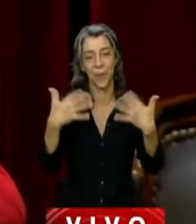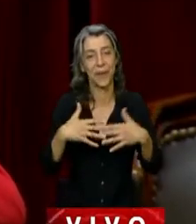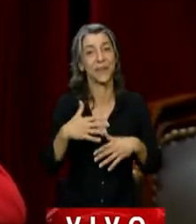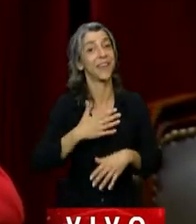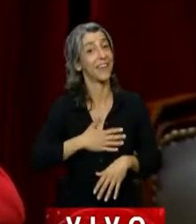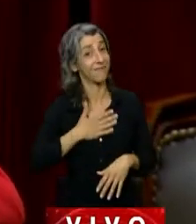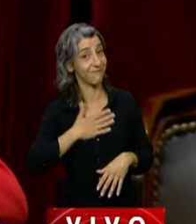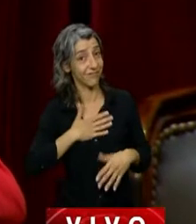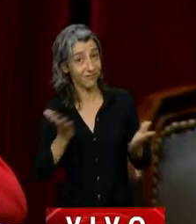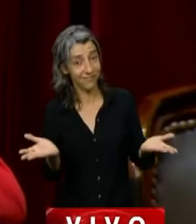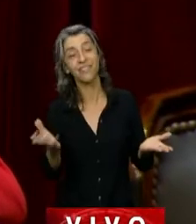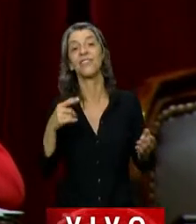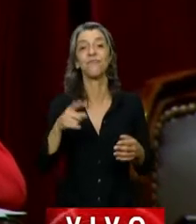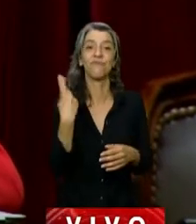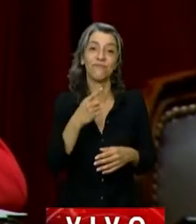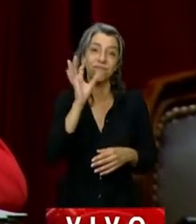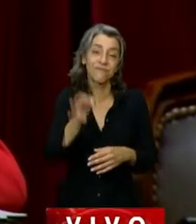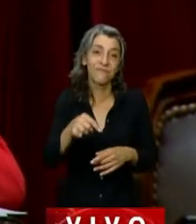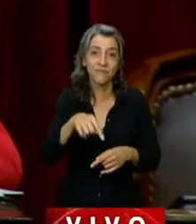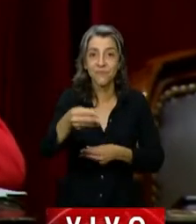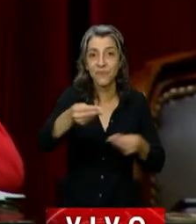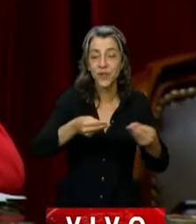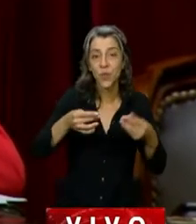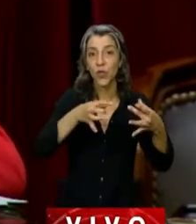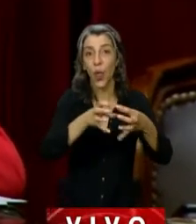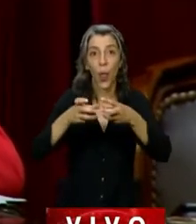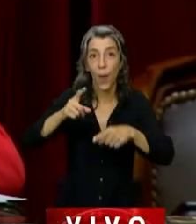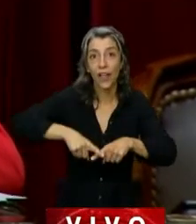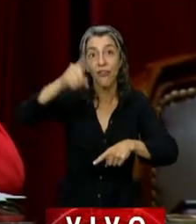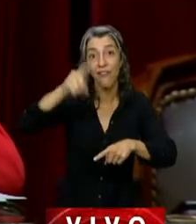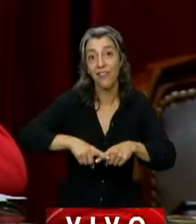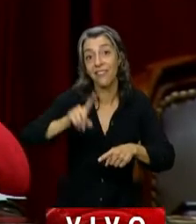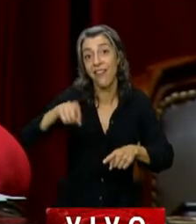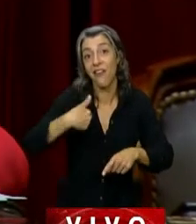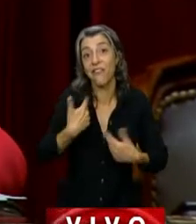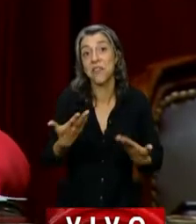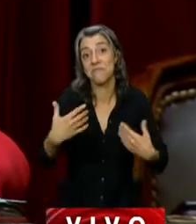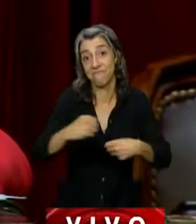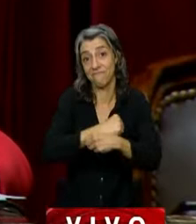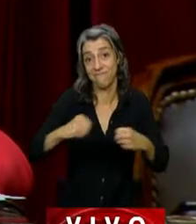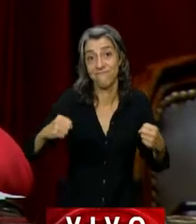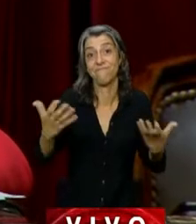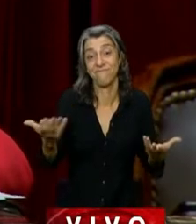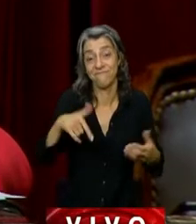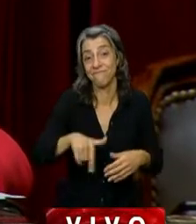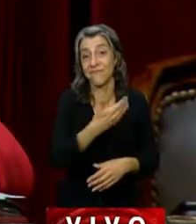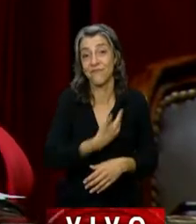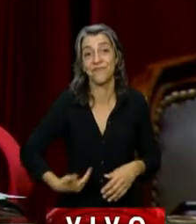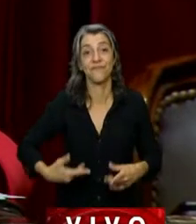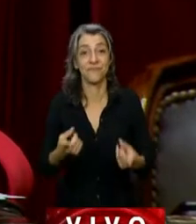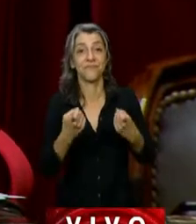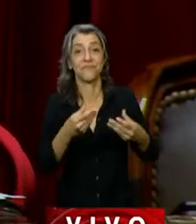presupuesto, hay muchas posibilidades de que salga aprobado y es la herramienta que necesita este gobierno y cualquier gobierno para